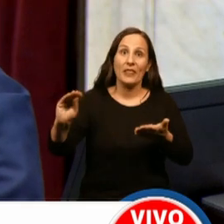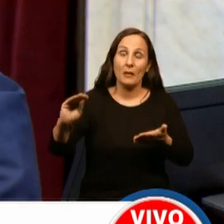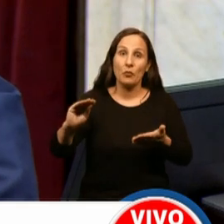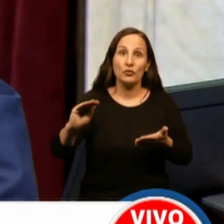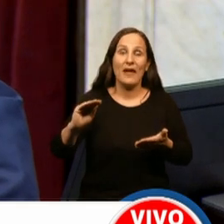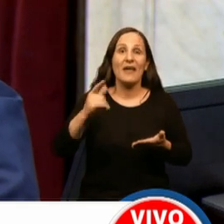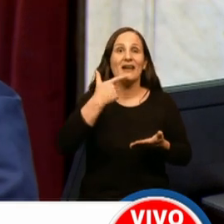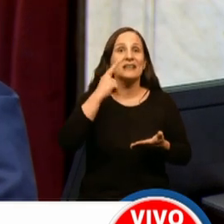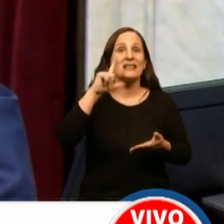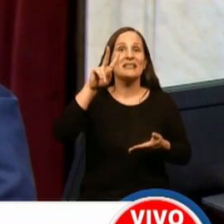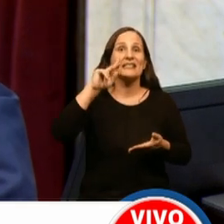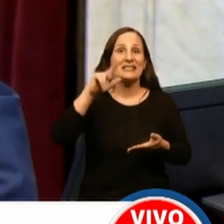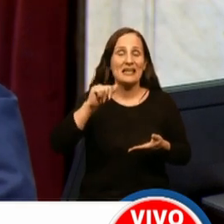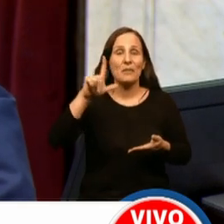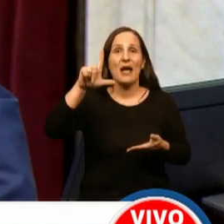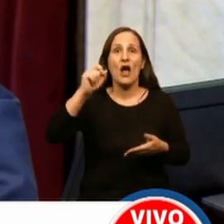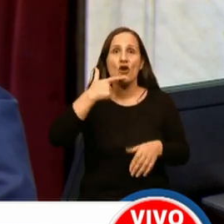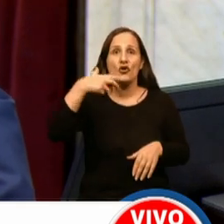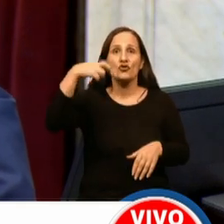silvia lospennato